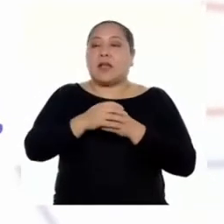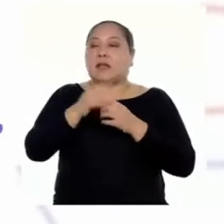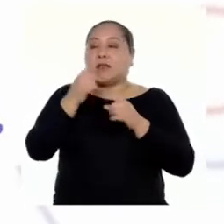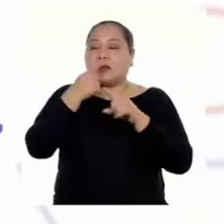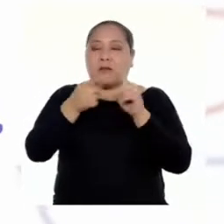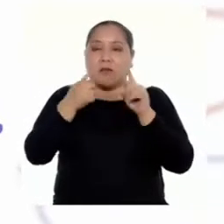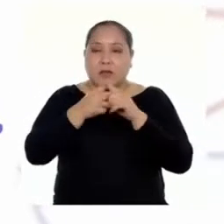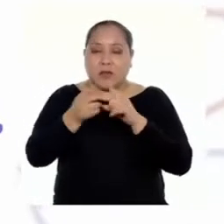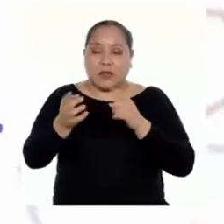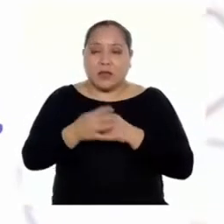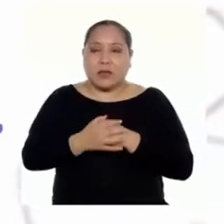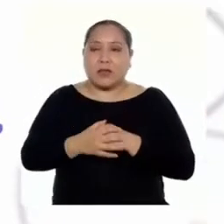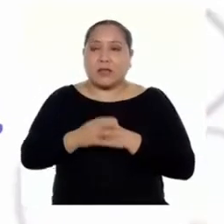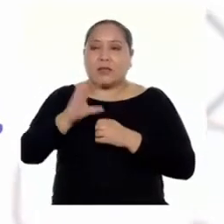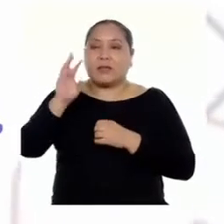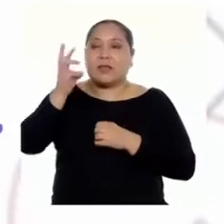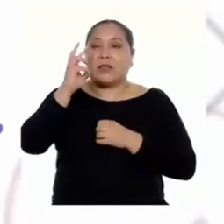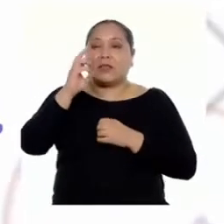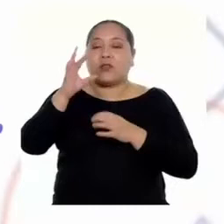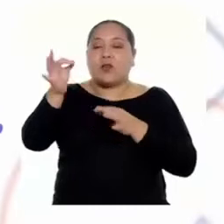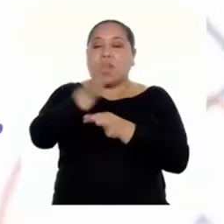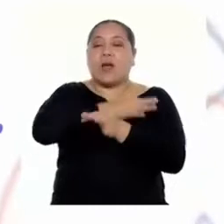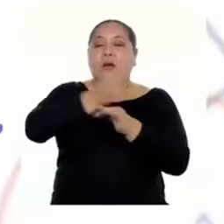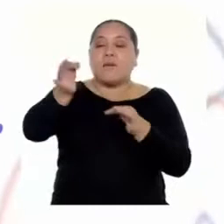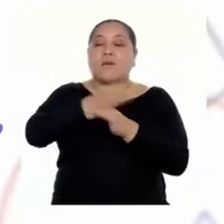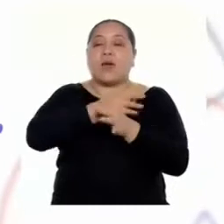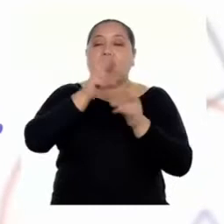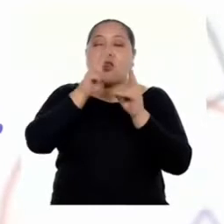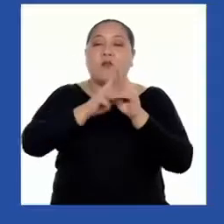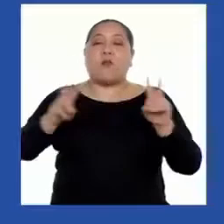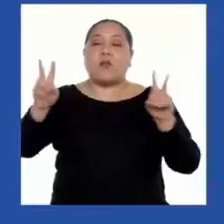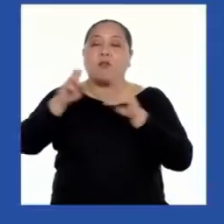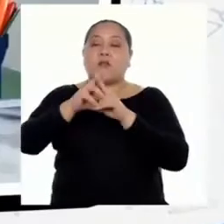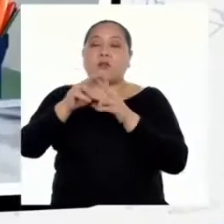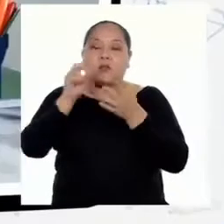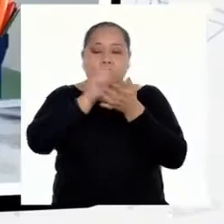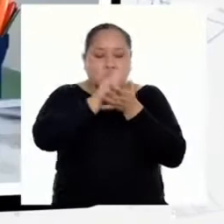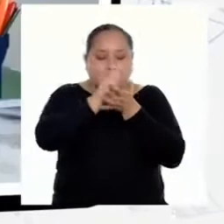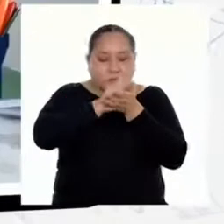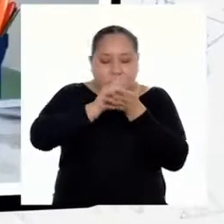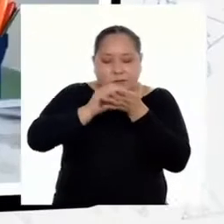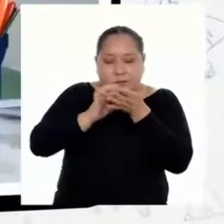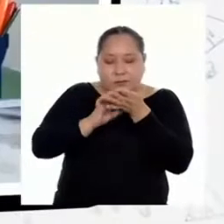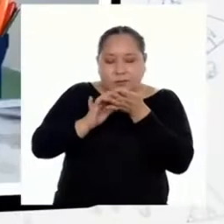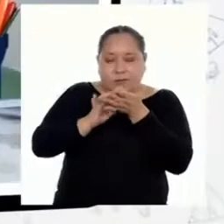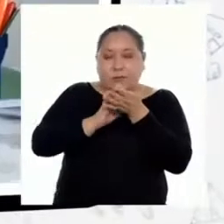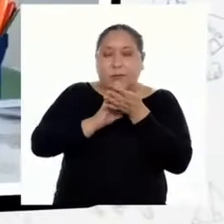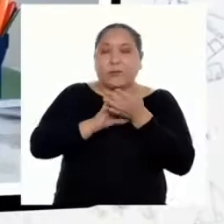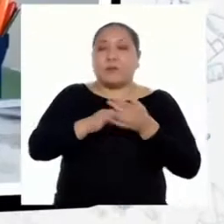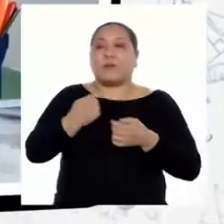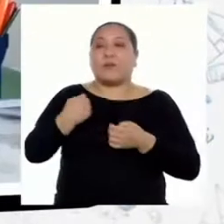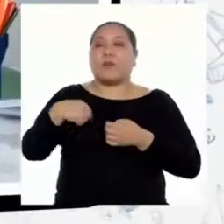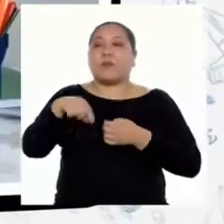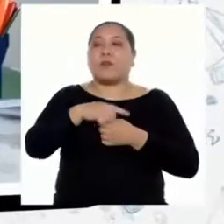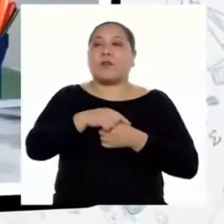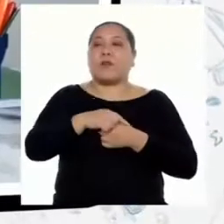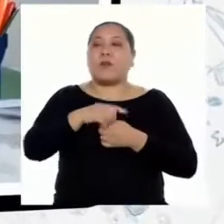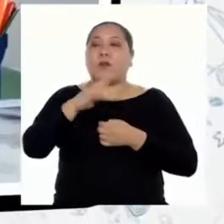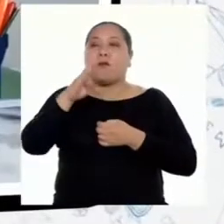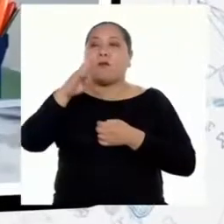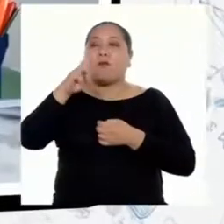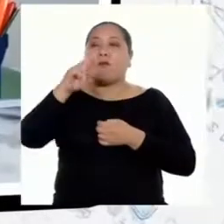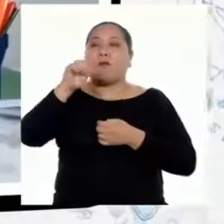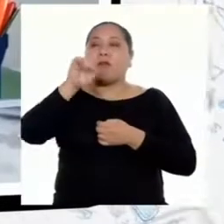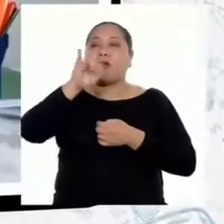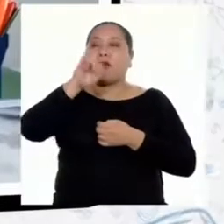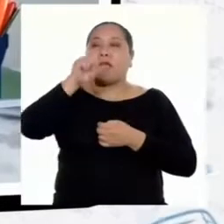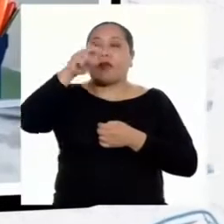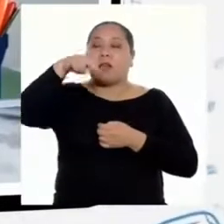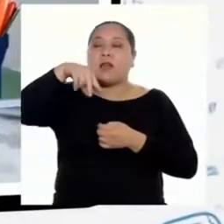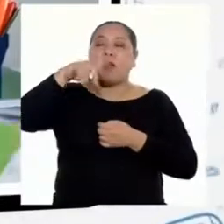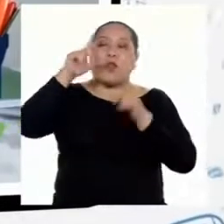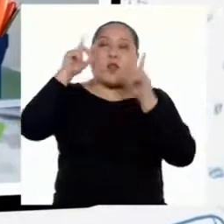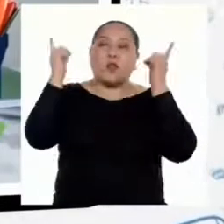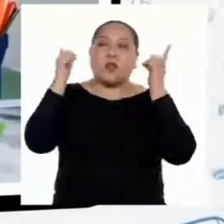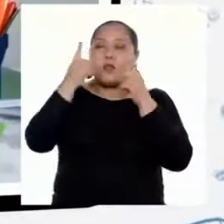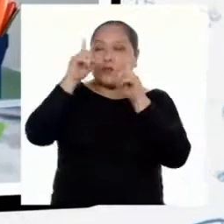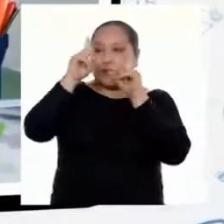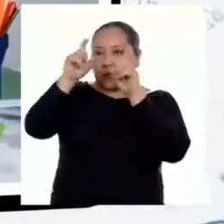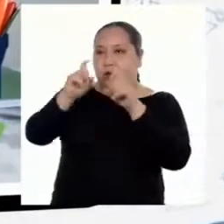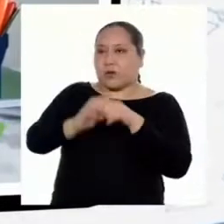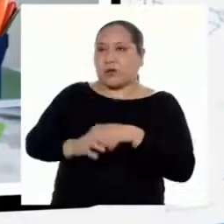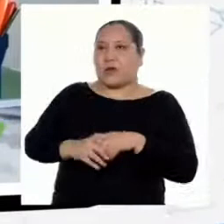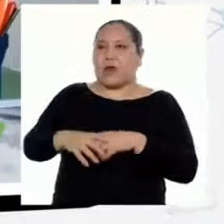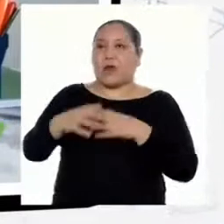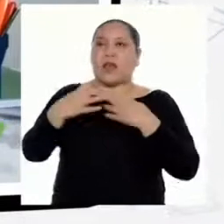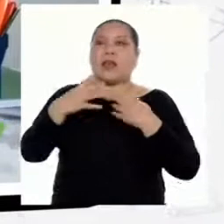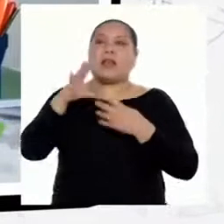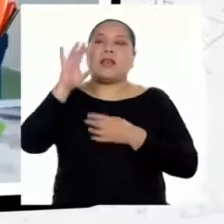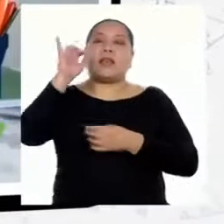sexto, reemplazar los valores y realizar los cálculos. Soy Brian de Loreto y mi pregunta es la siguiente.